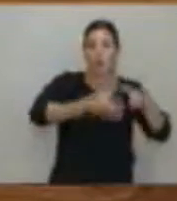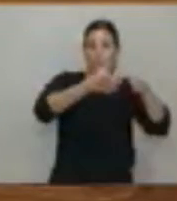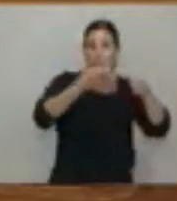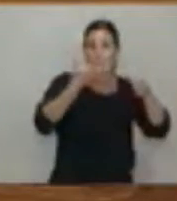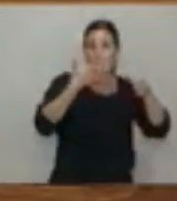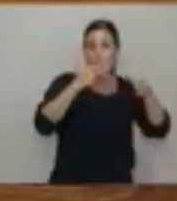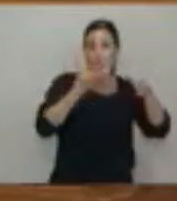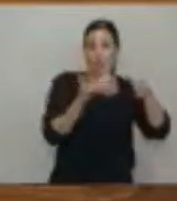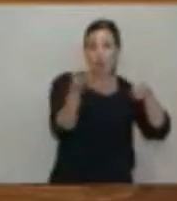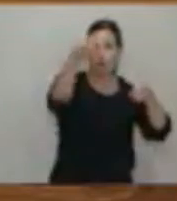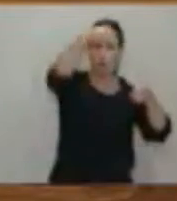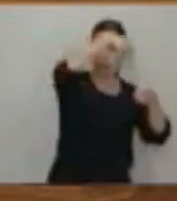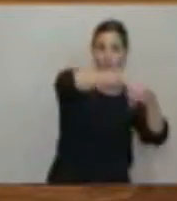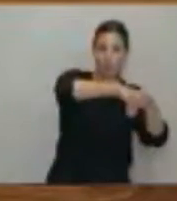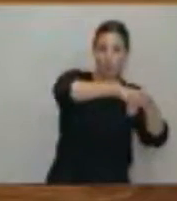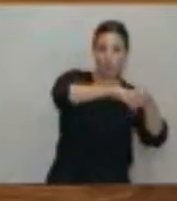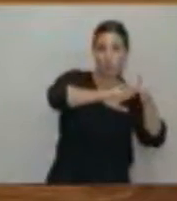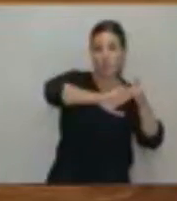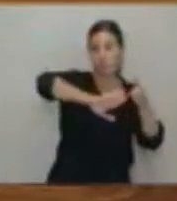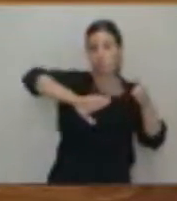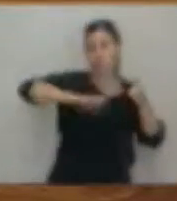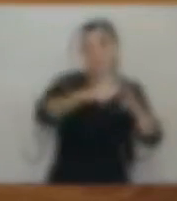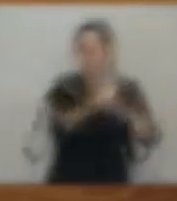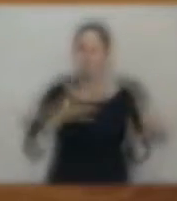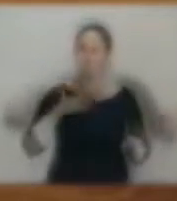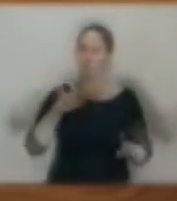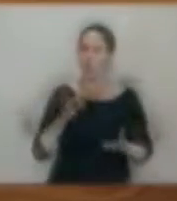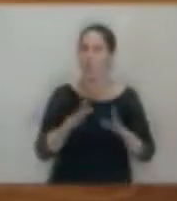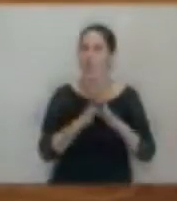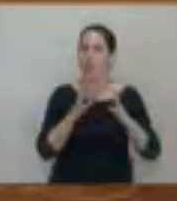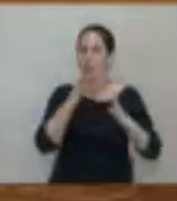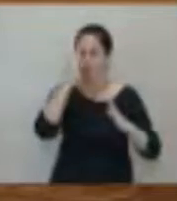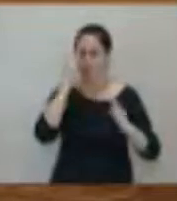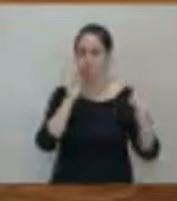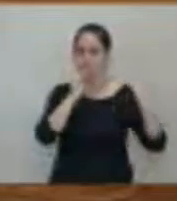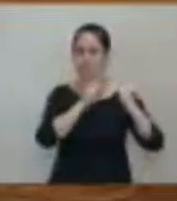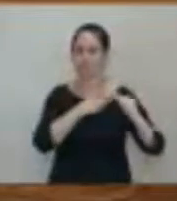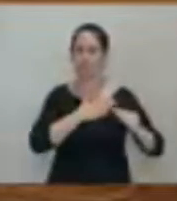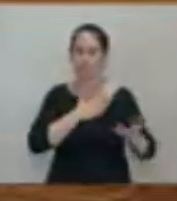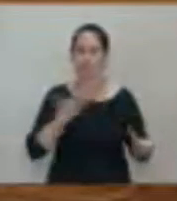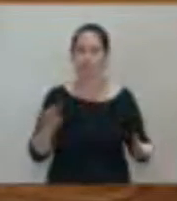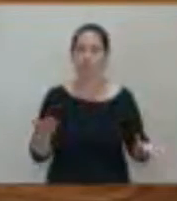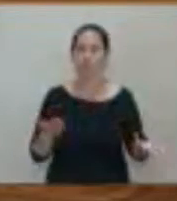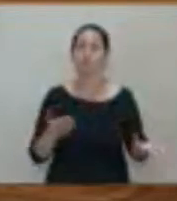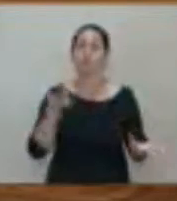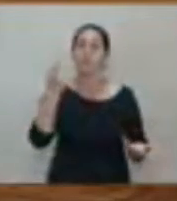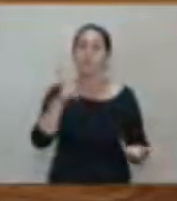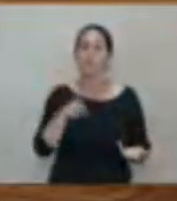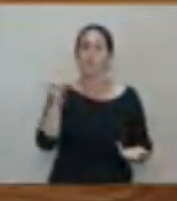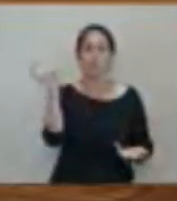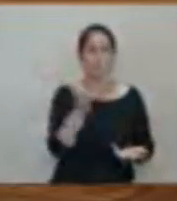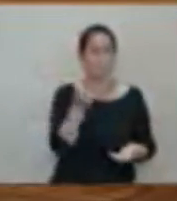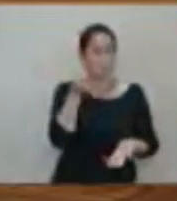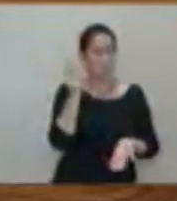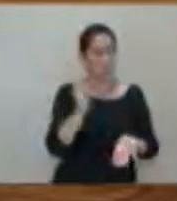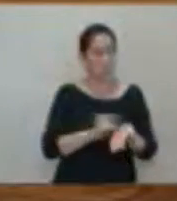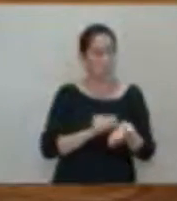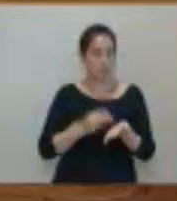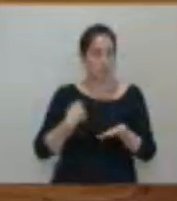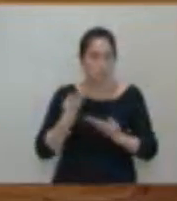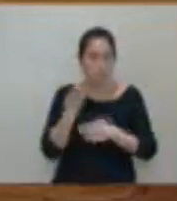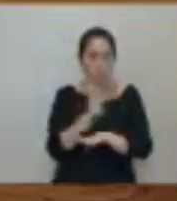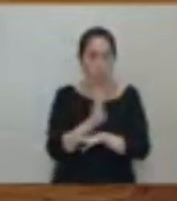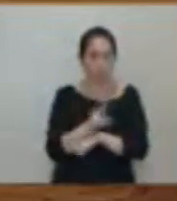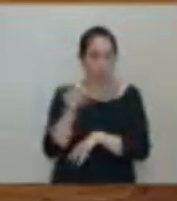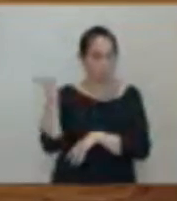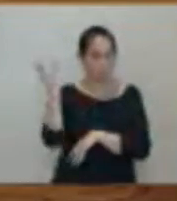de Asturias, de sus problemas y de sus ciudadanos. Conmigo, y por cierto, como usted viene muy poco por este Parlamento,